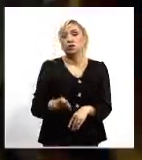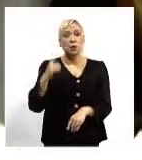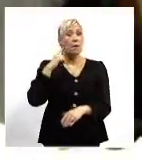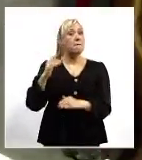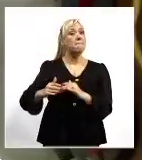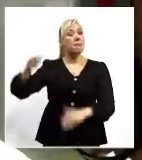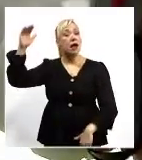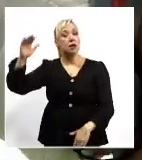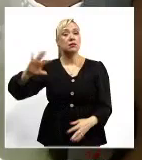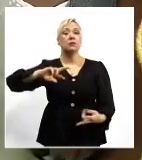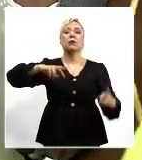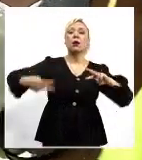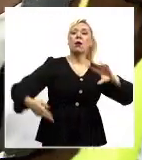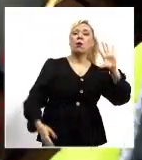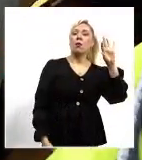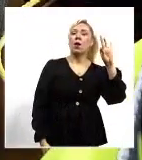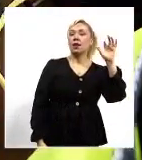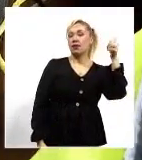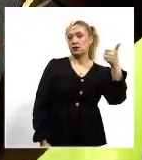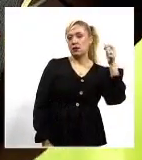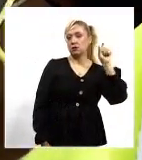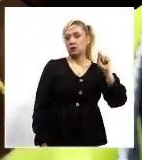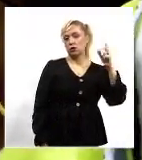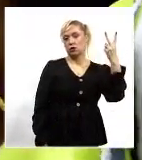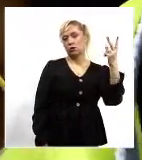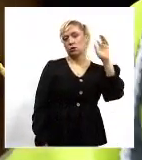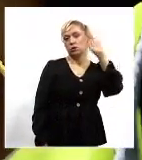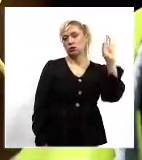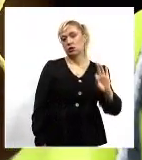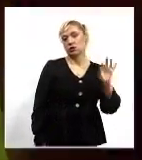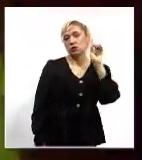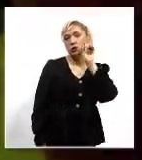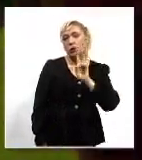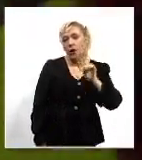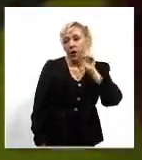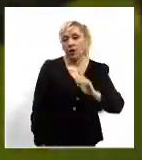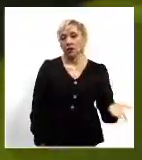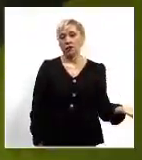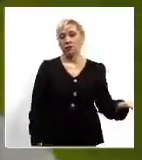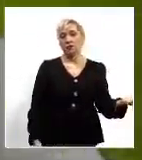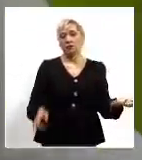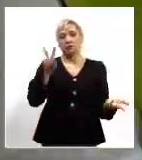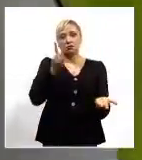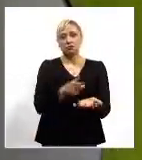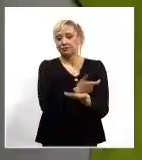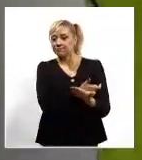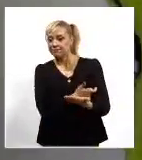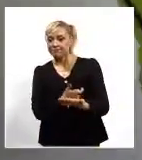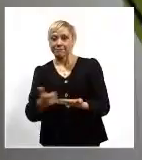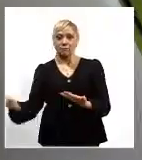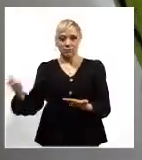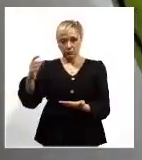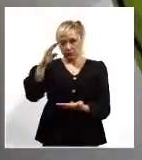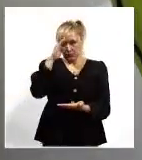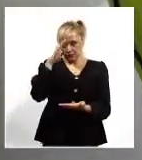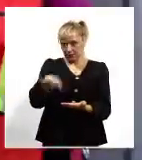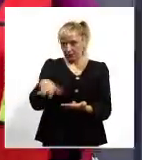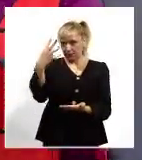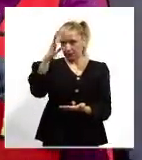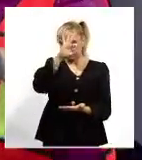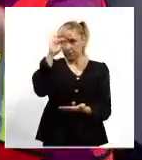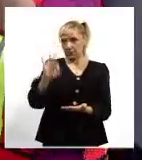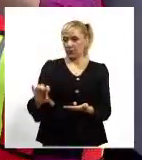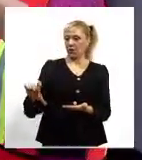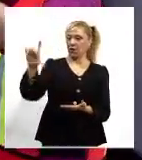76.5% frente al 46.2% de las mujeres, con una brecha salarial de 14%